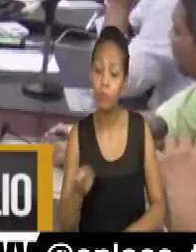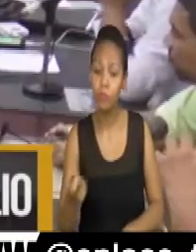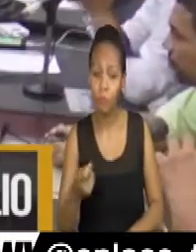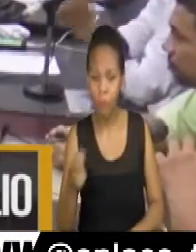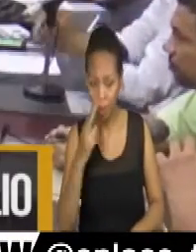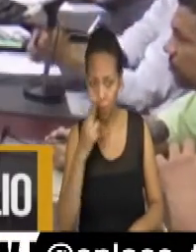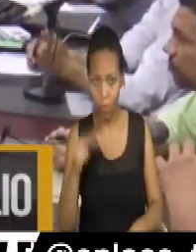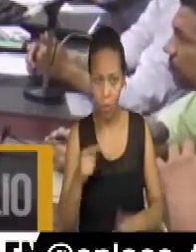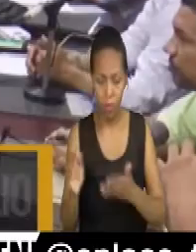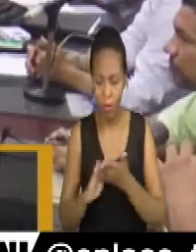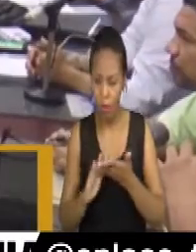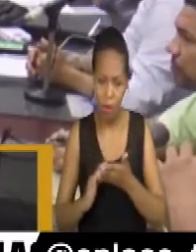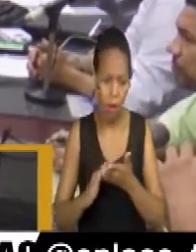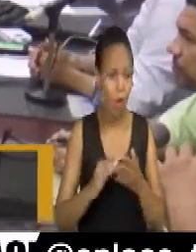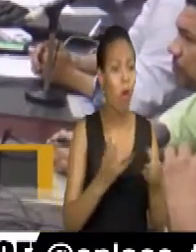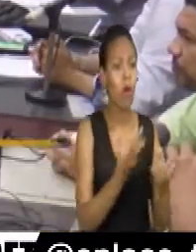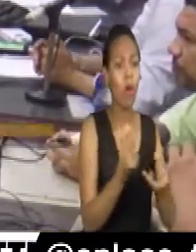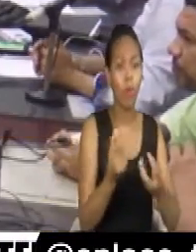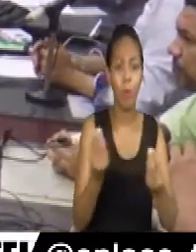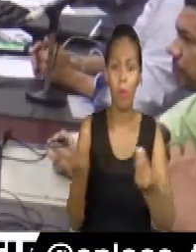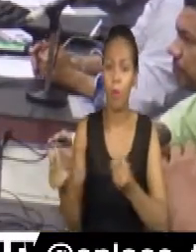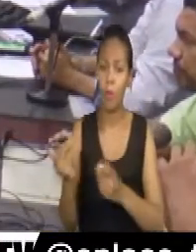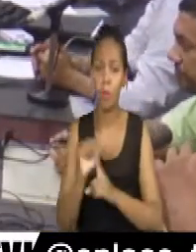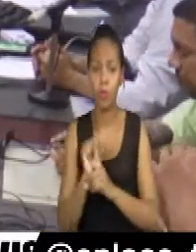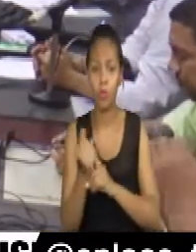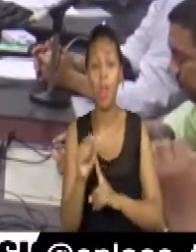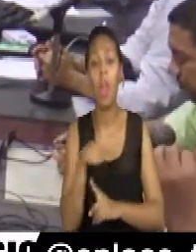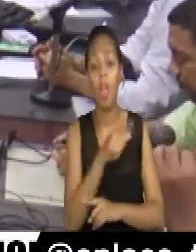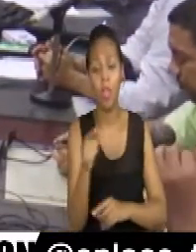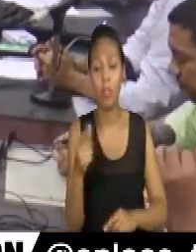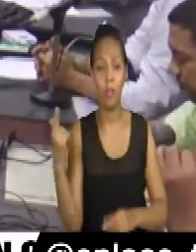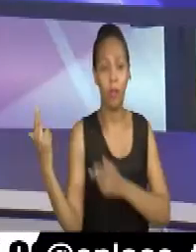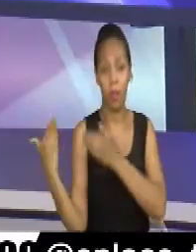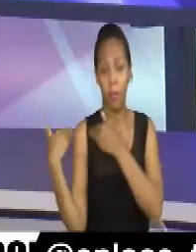organizaciones sociales que lideran la realización de dicho evento.